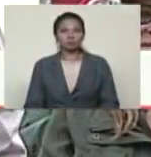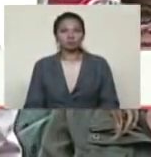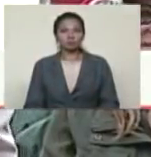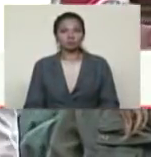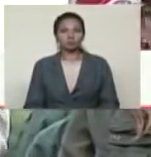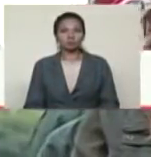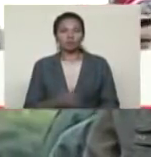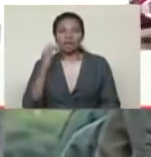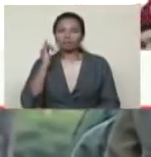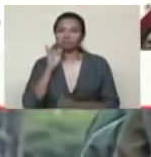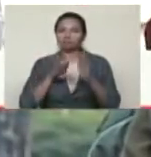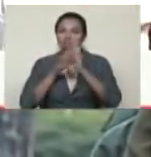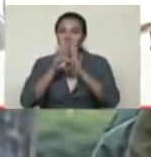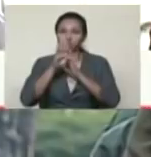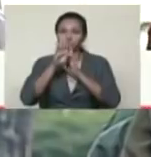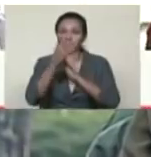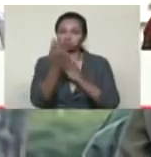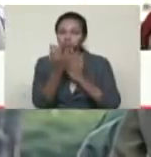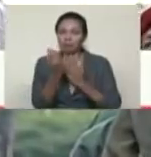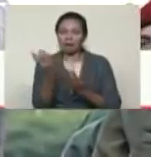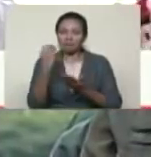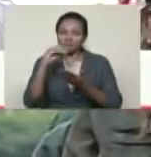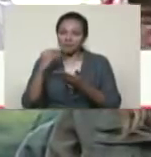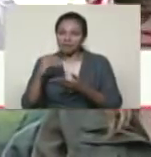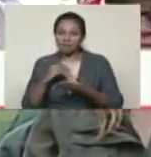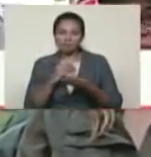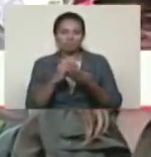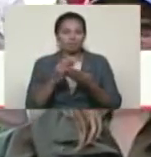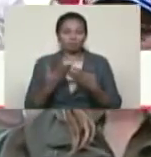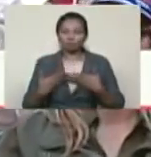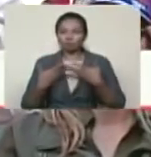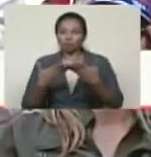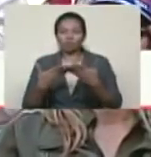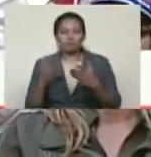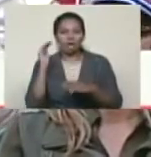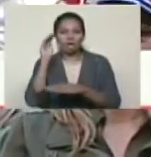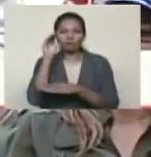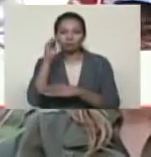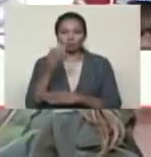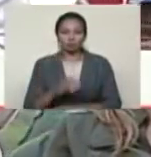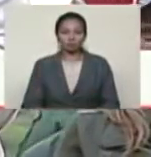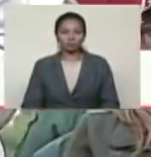está en pleno desarrollo y tiene mucho que dar hacia el futuro.